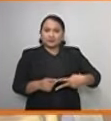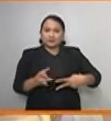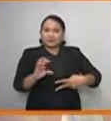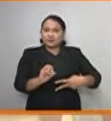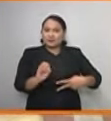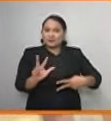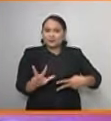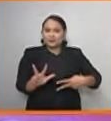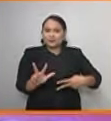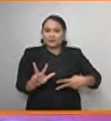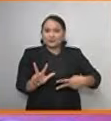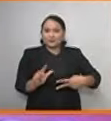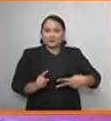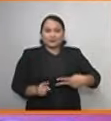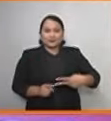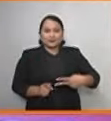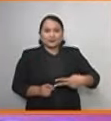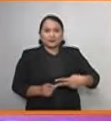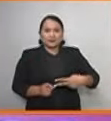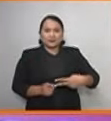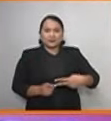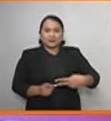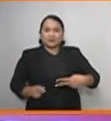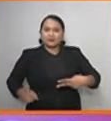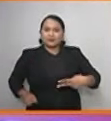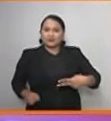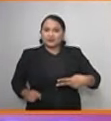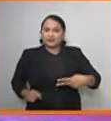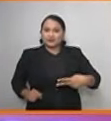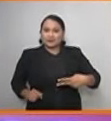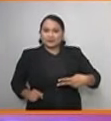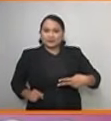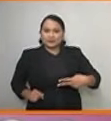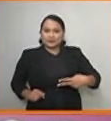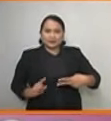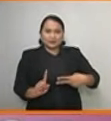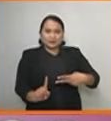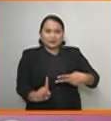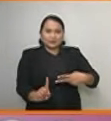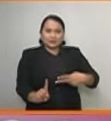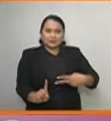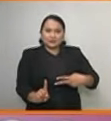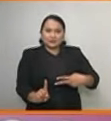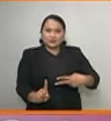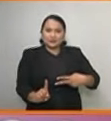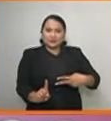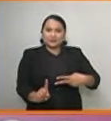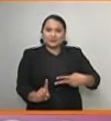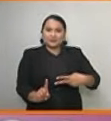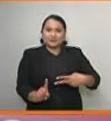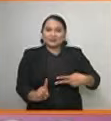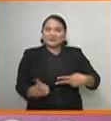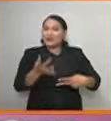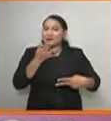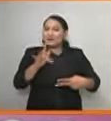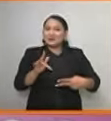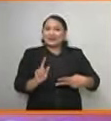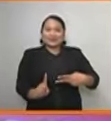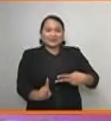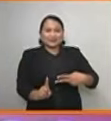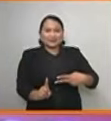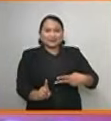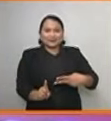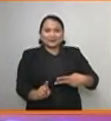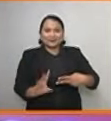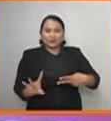es el 03. Ahora conoceremos el segundo número ganador. Su primer dígito, este es el 1. Segundo dígito, mucha suerte,